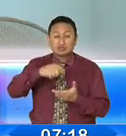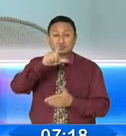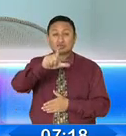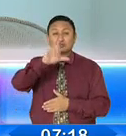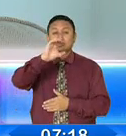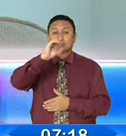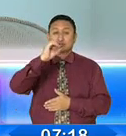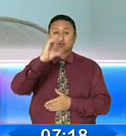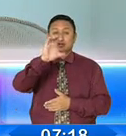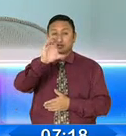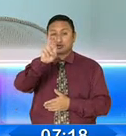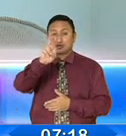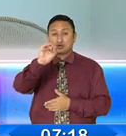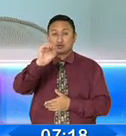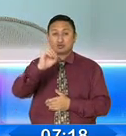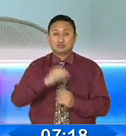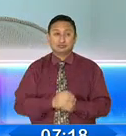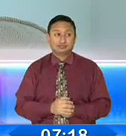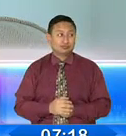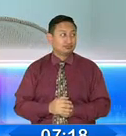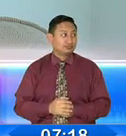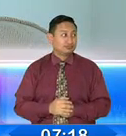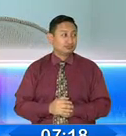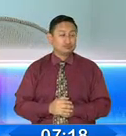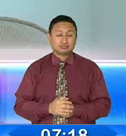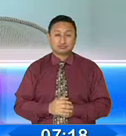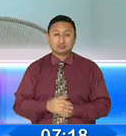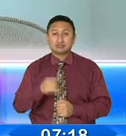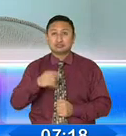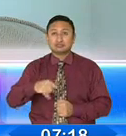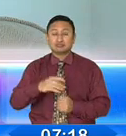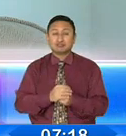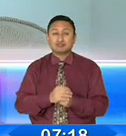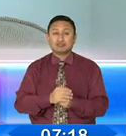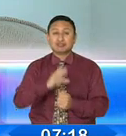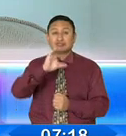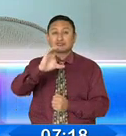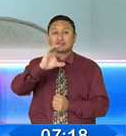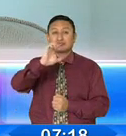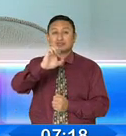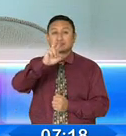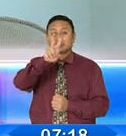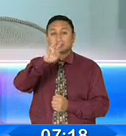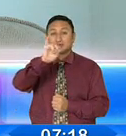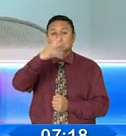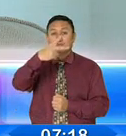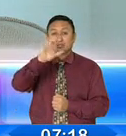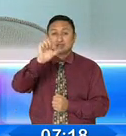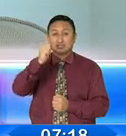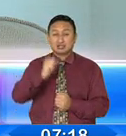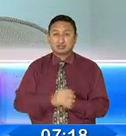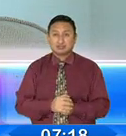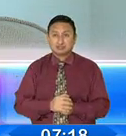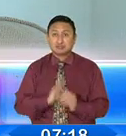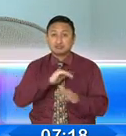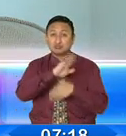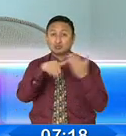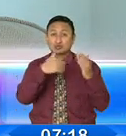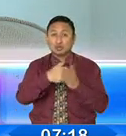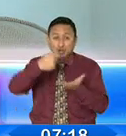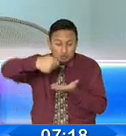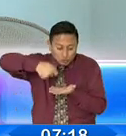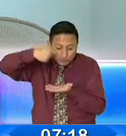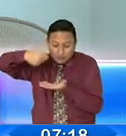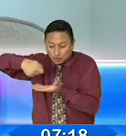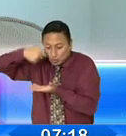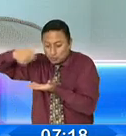en la sierra. Hemos probado los ceviches frescas al lado del mar. Todo lo que hemos probado